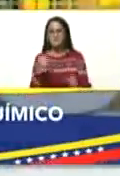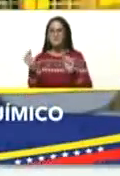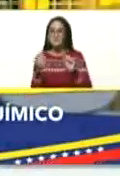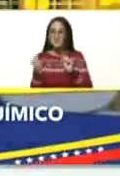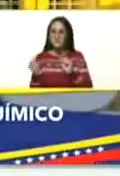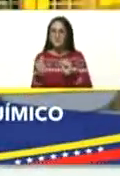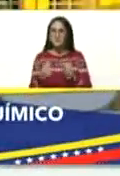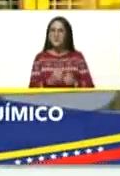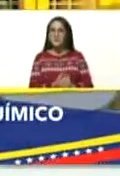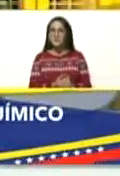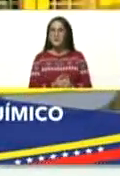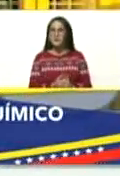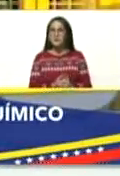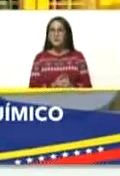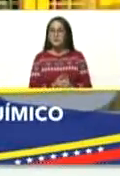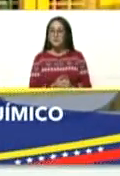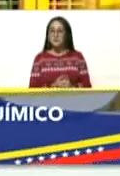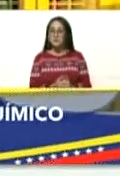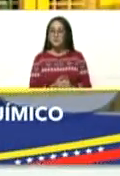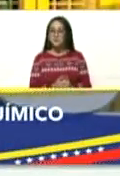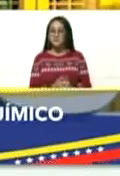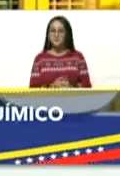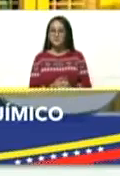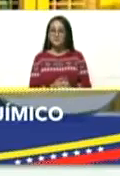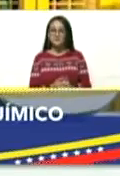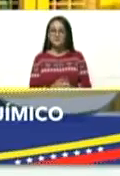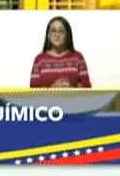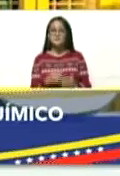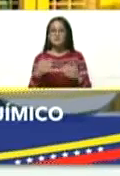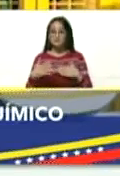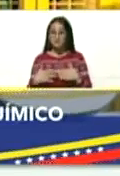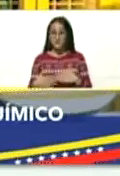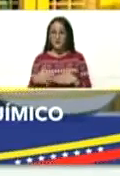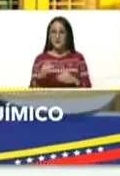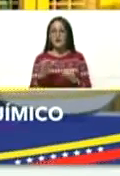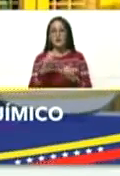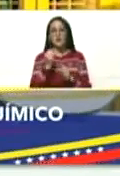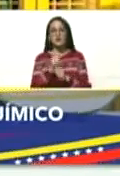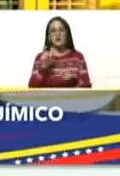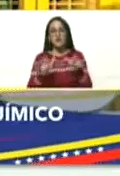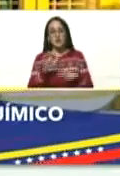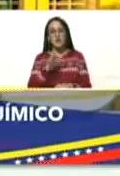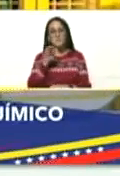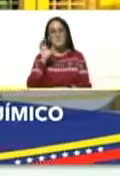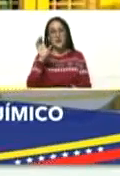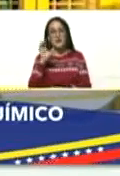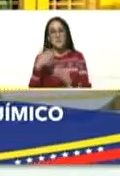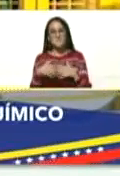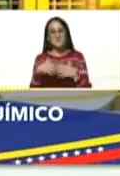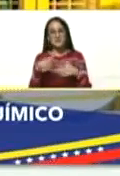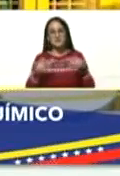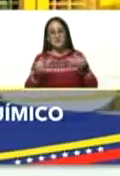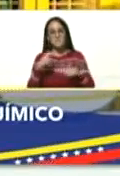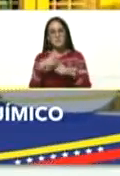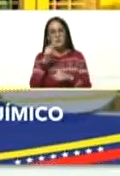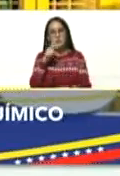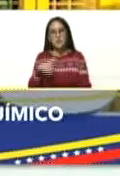discutamos, podamos debatir de cara a la clase obrera del país, al empresariado y al